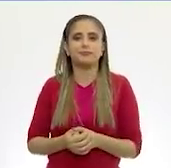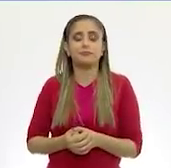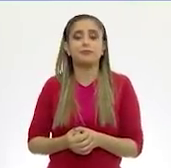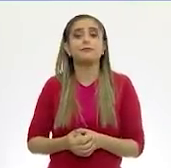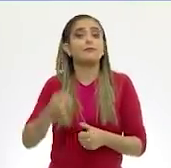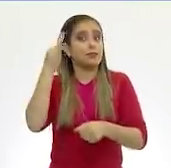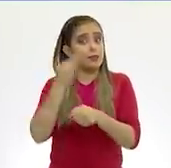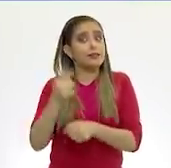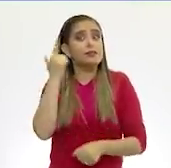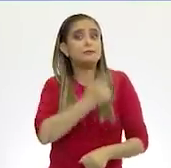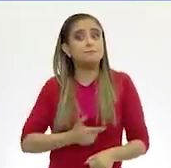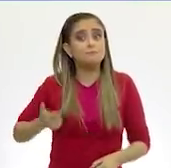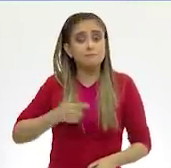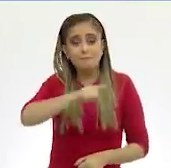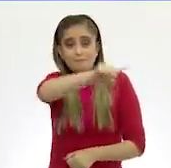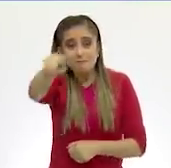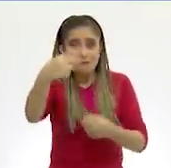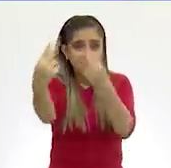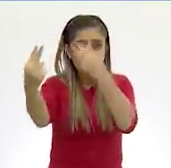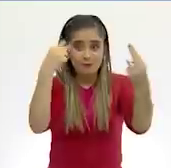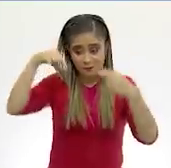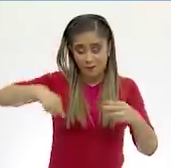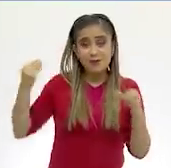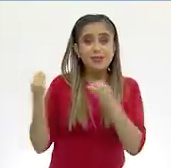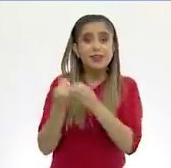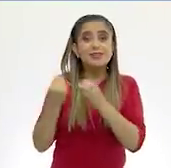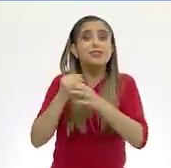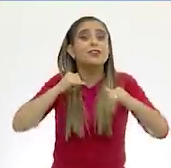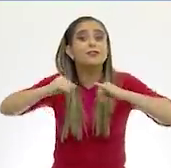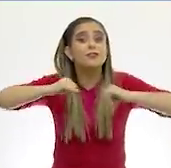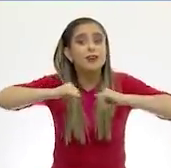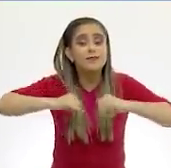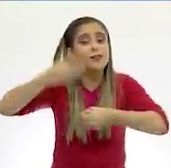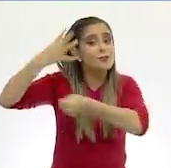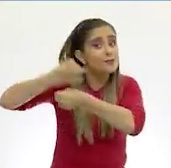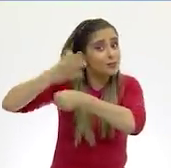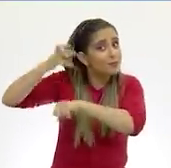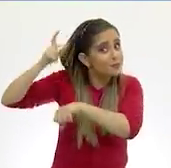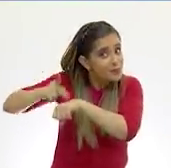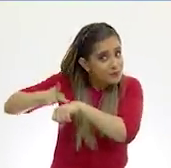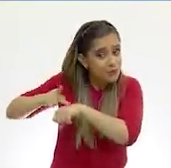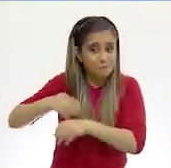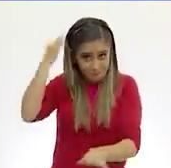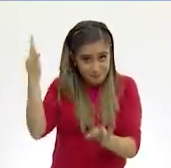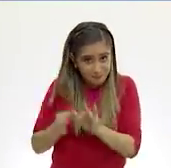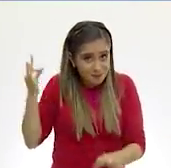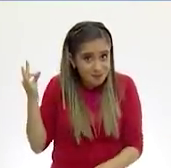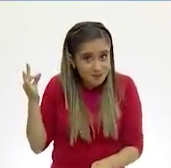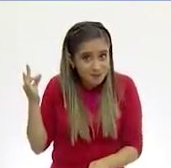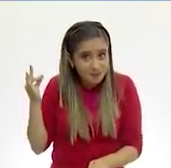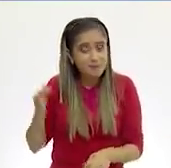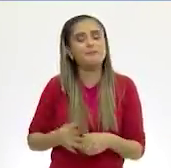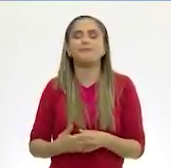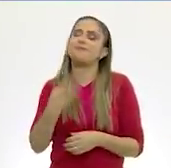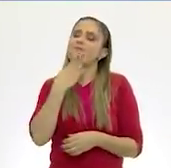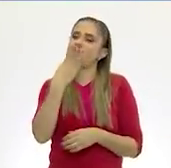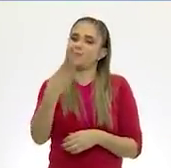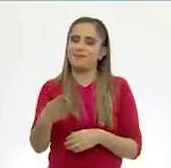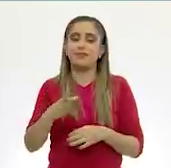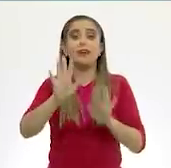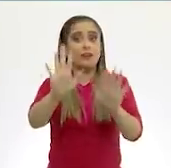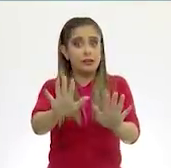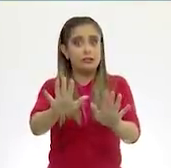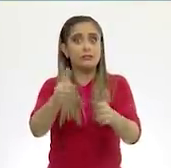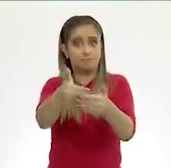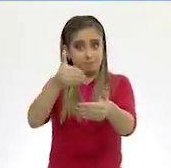tener el gusto de estar con todos ustedes en esta clase de geografía de cuarto grado. ¿Están listos? Muy bien, pero